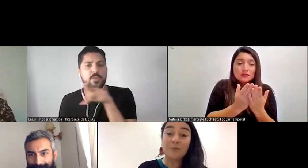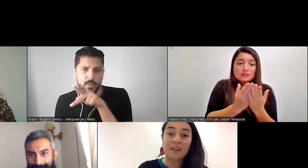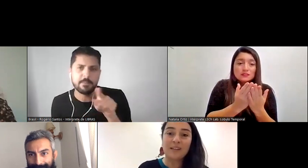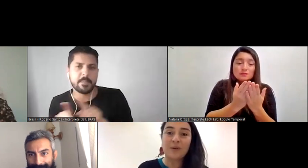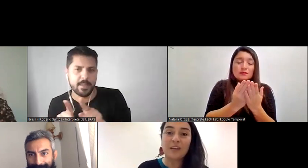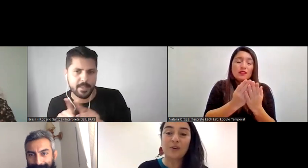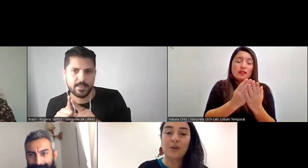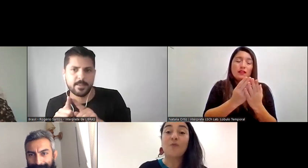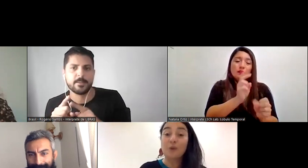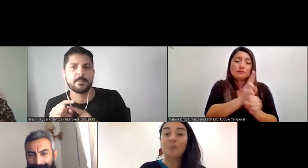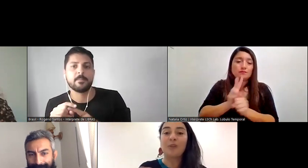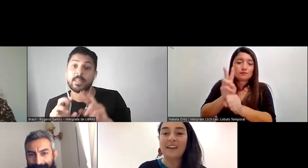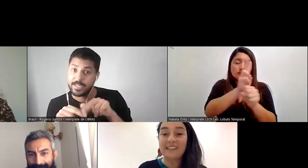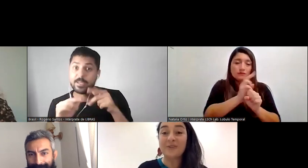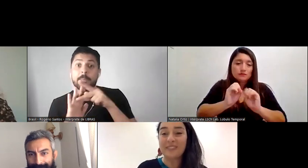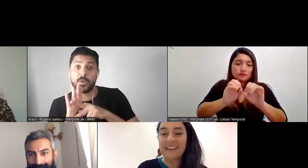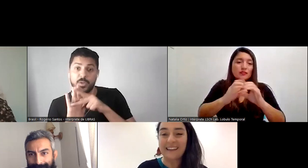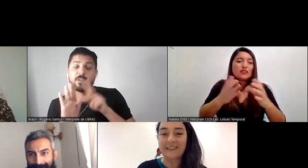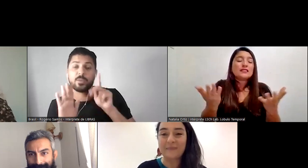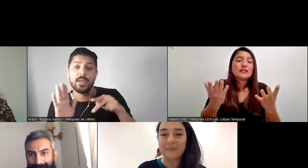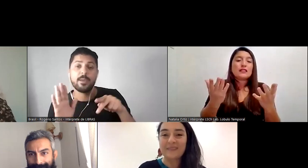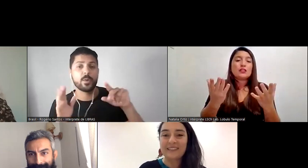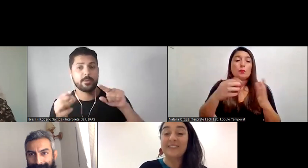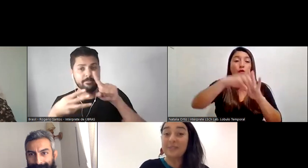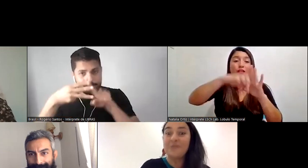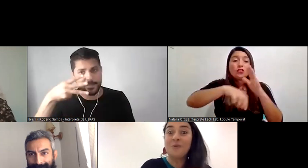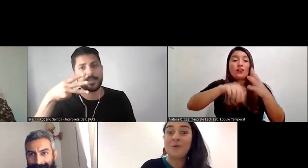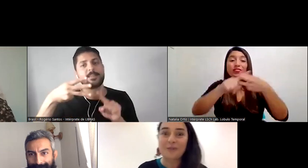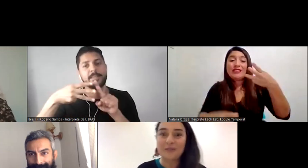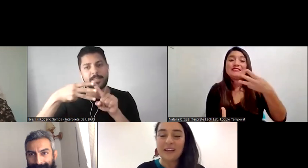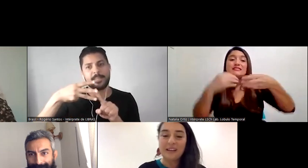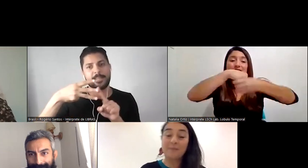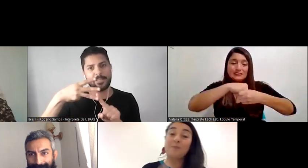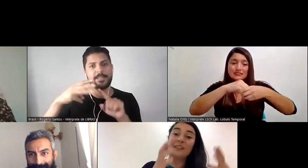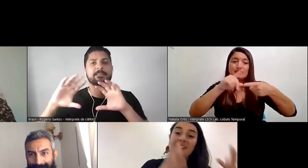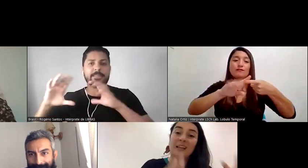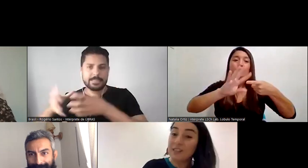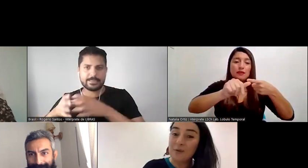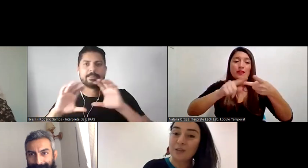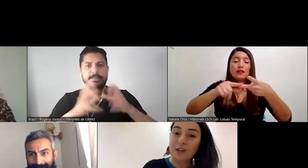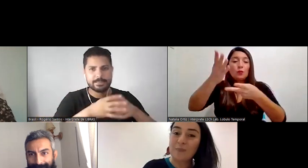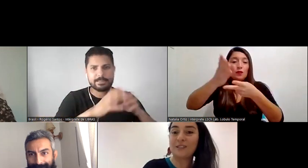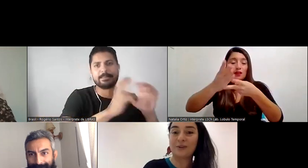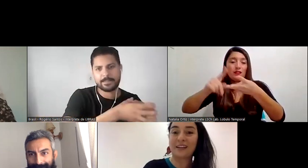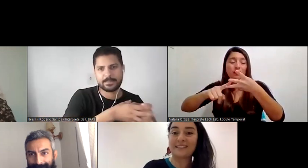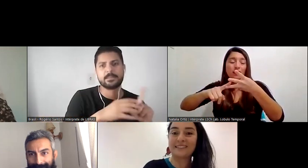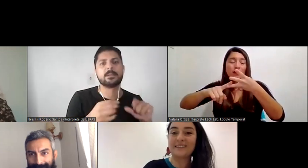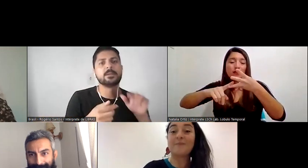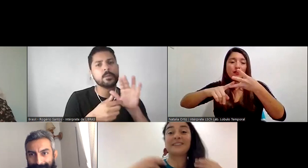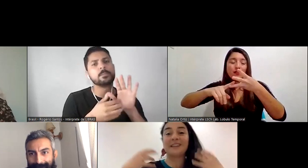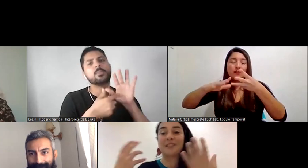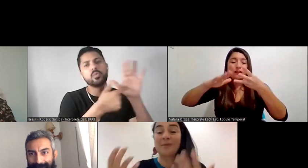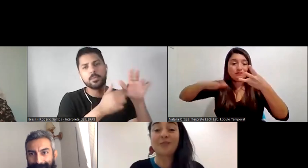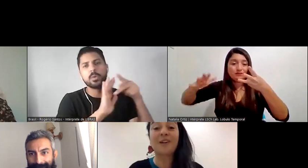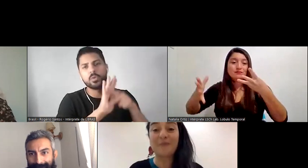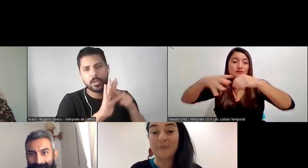¿qué hicimos en este proyecto? Fue incorporar esos tres ejes, esos tres núcleos. Presentamos este proyecto a las profesoras,